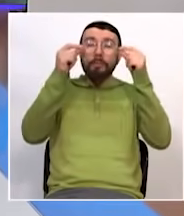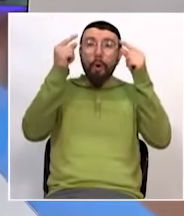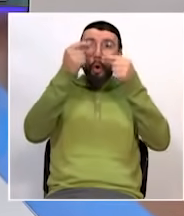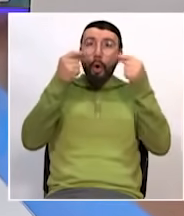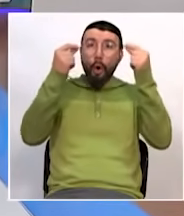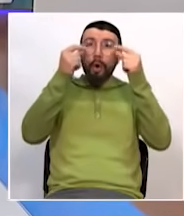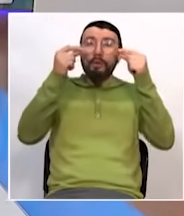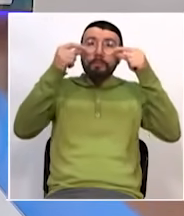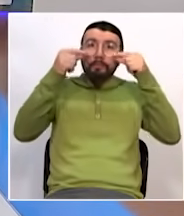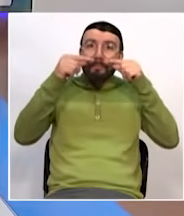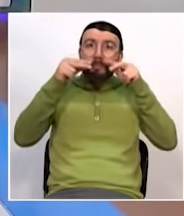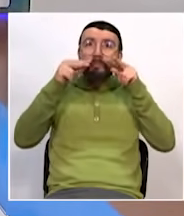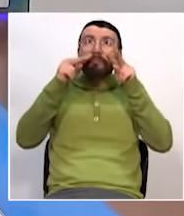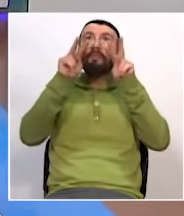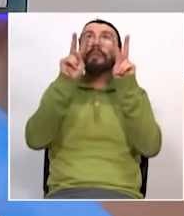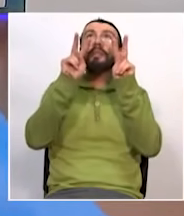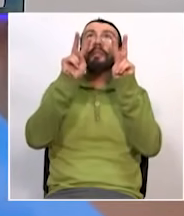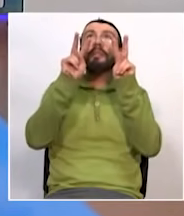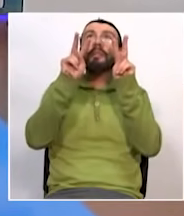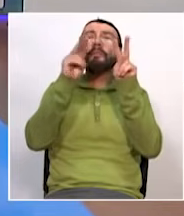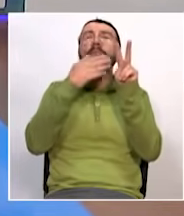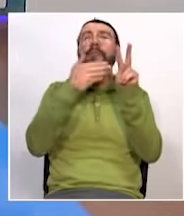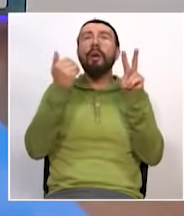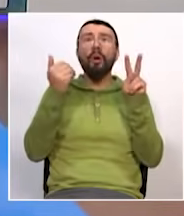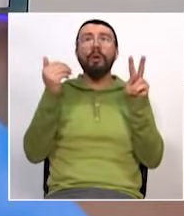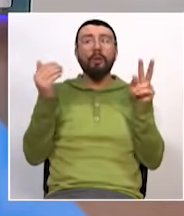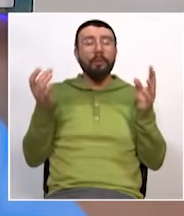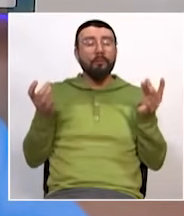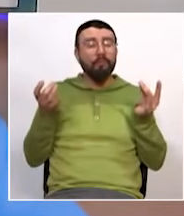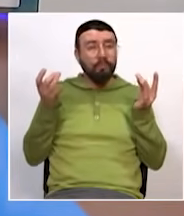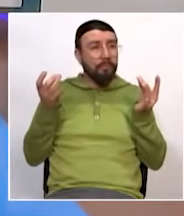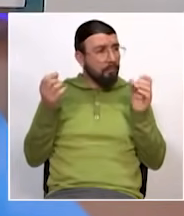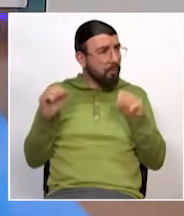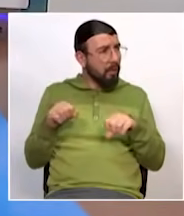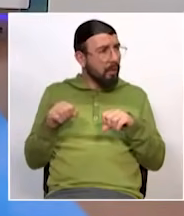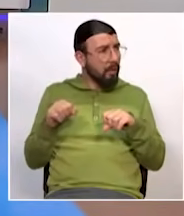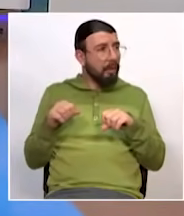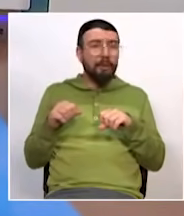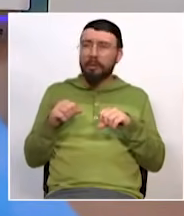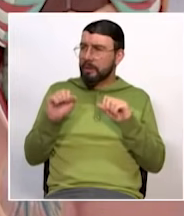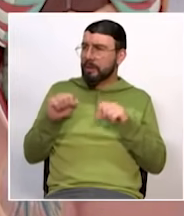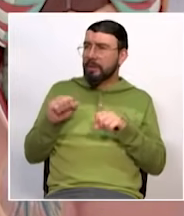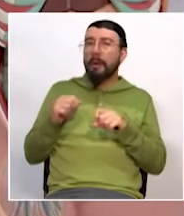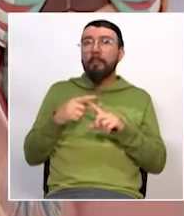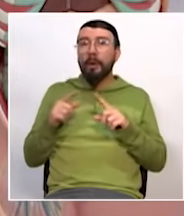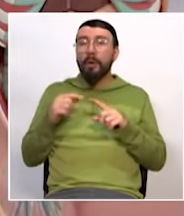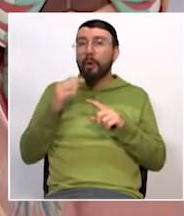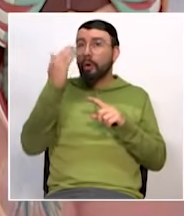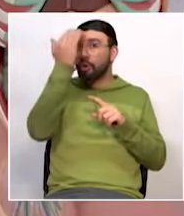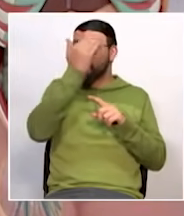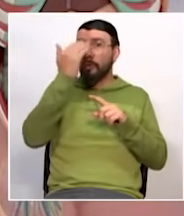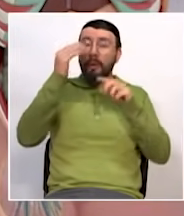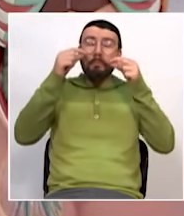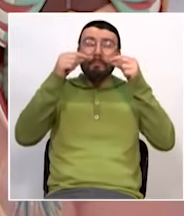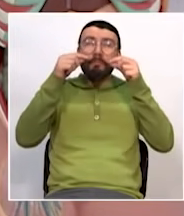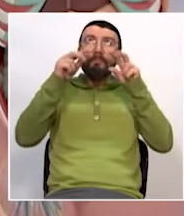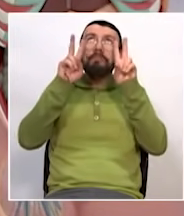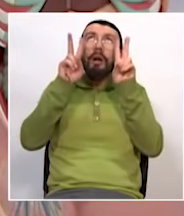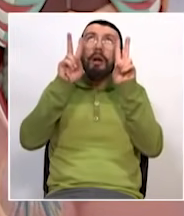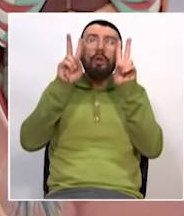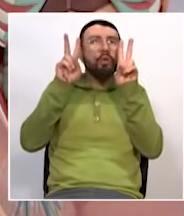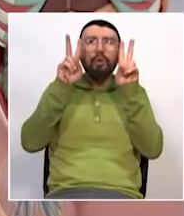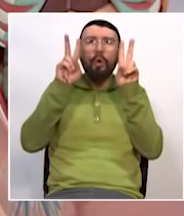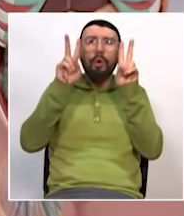para una mejor concentración evidentemente pero evitando hacerlo sobre la frente porque porque esa convergencia